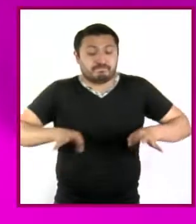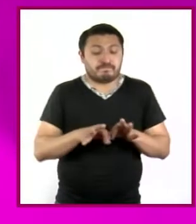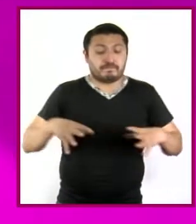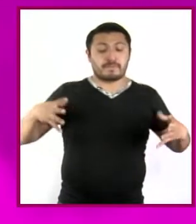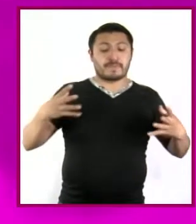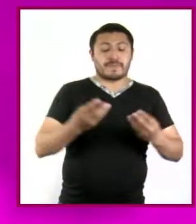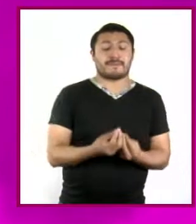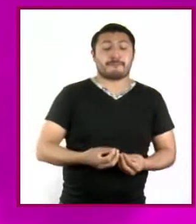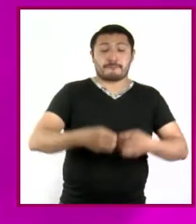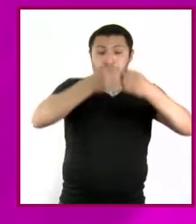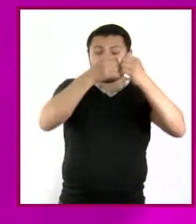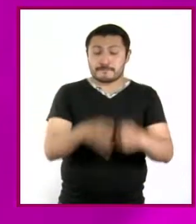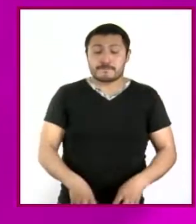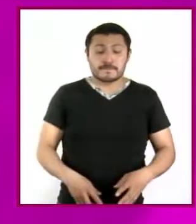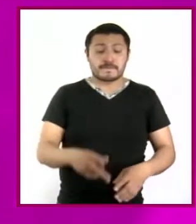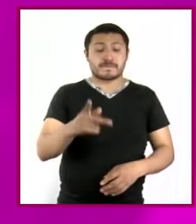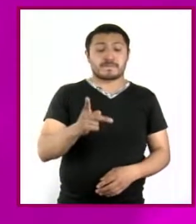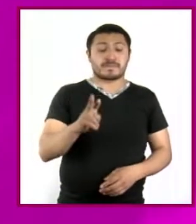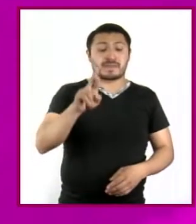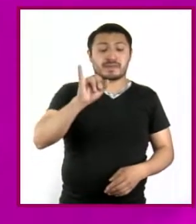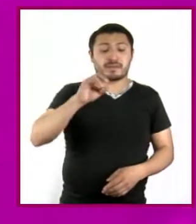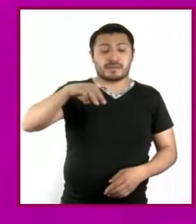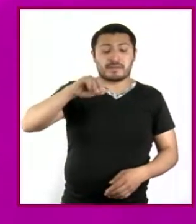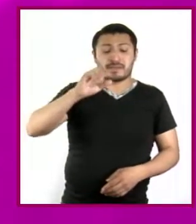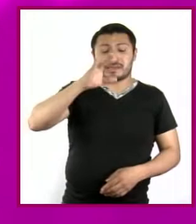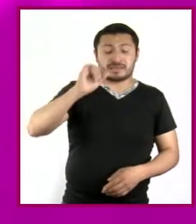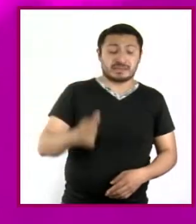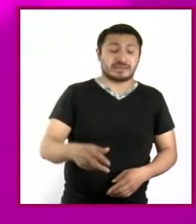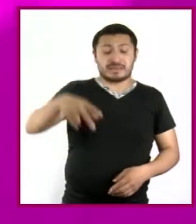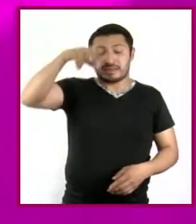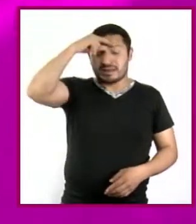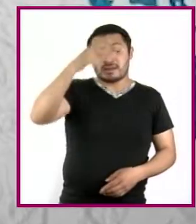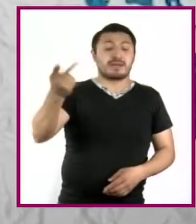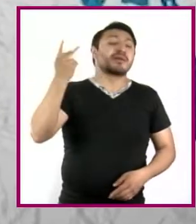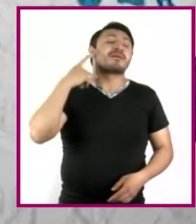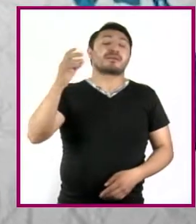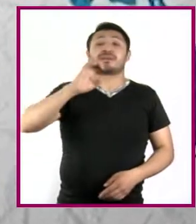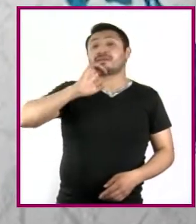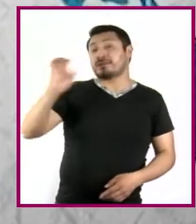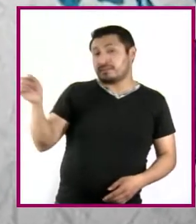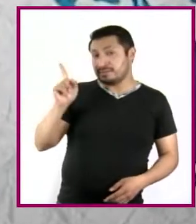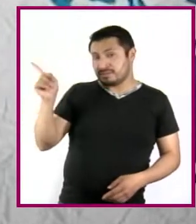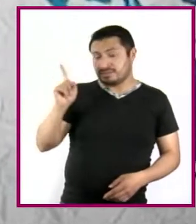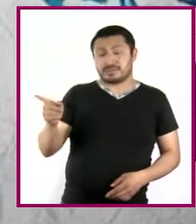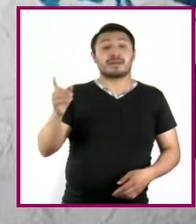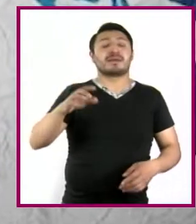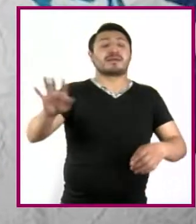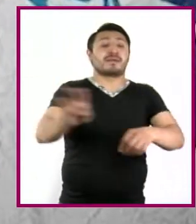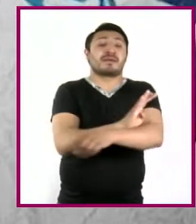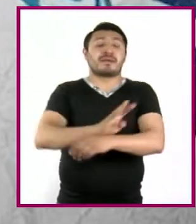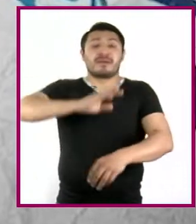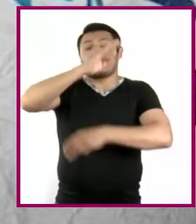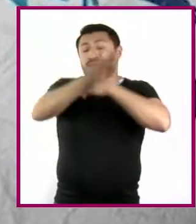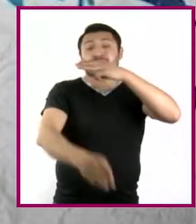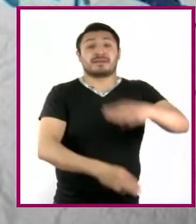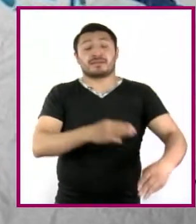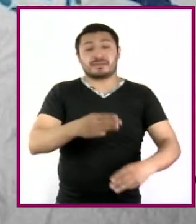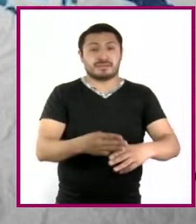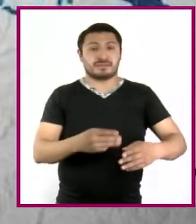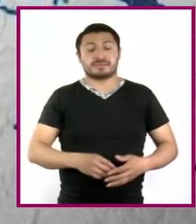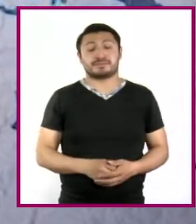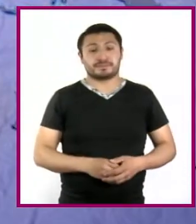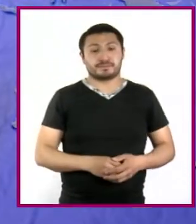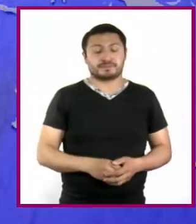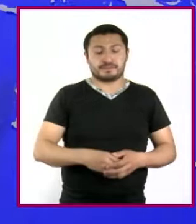con la pérdida de la primacía intelectual y política de Occidente en beneficio de otras partes del mundo.